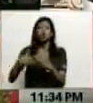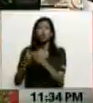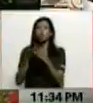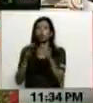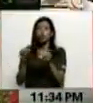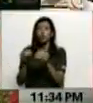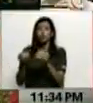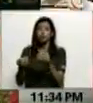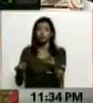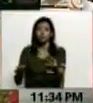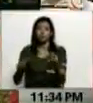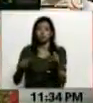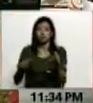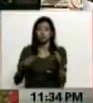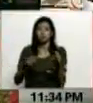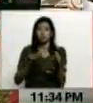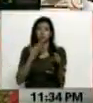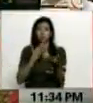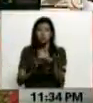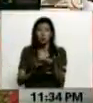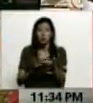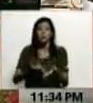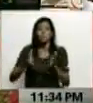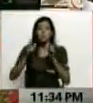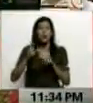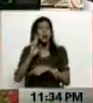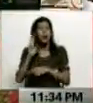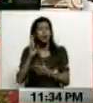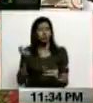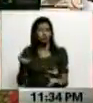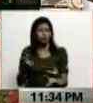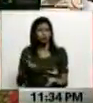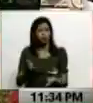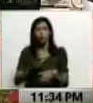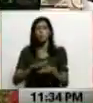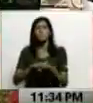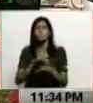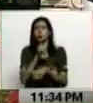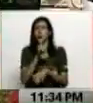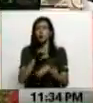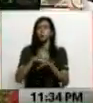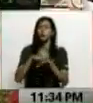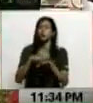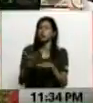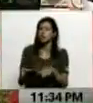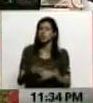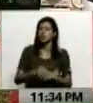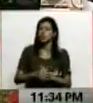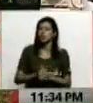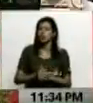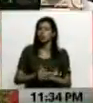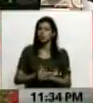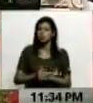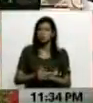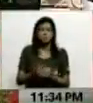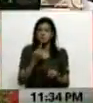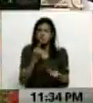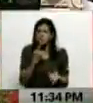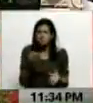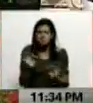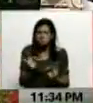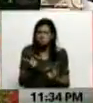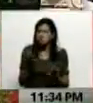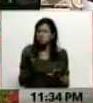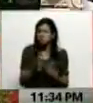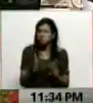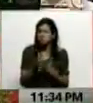entregándome una carpeti una concesión para una radio y yo le preguntaba por qué Por qué ustedes este no